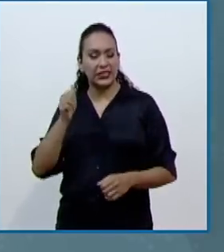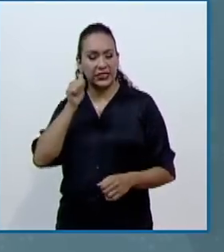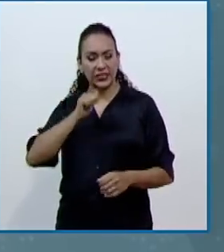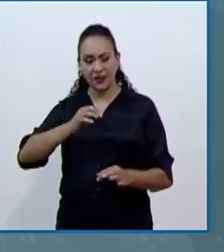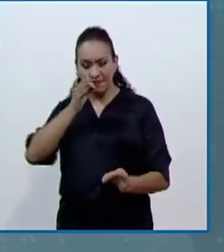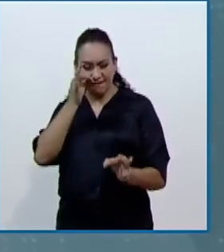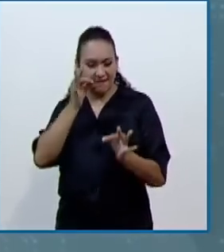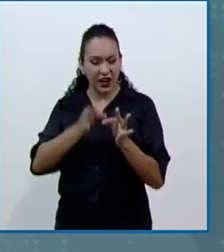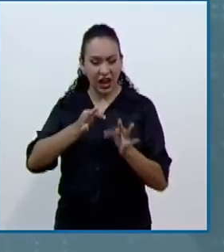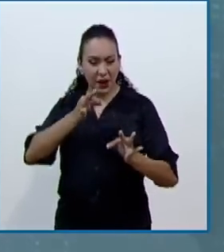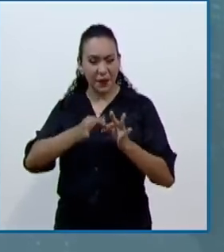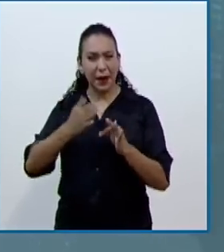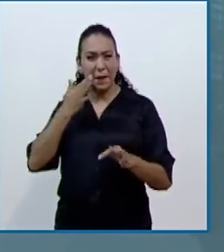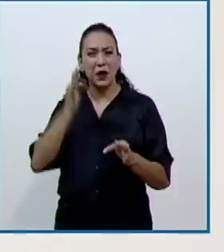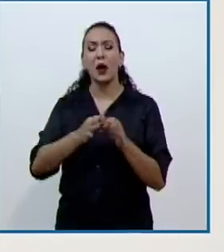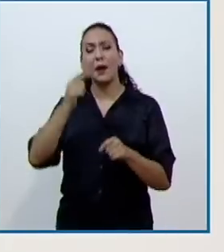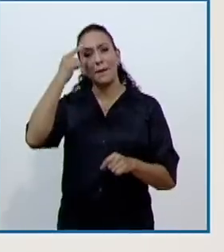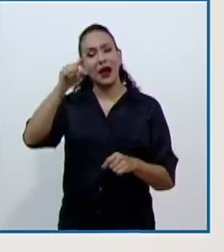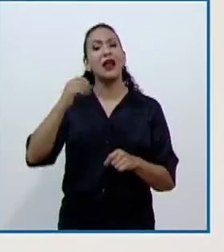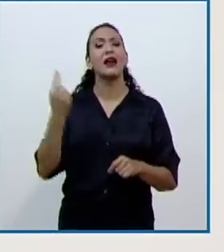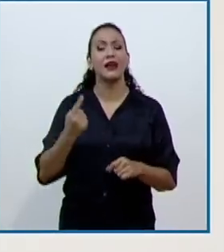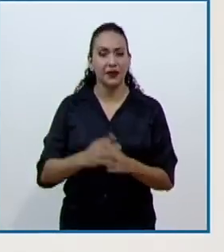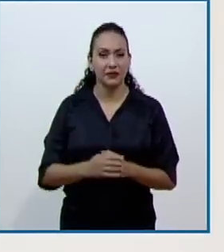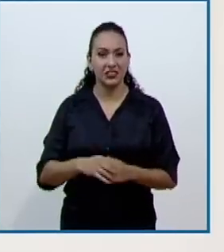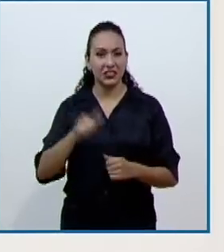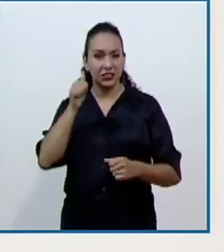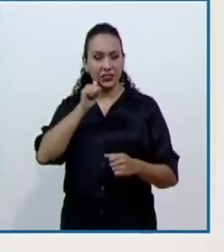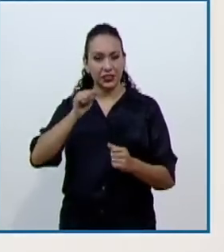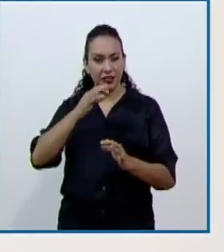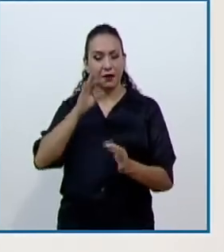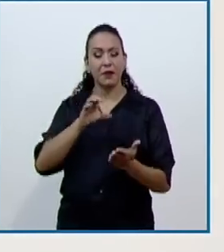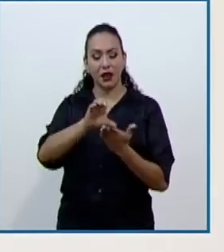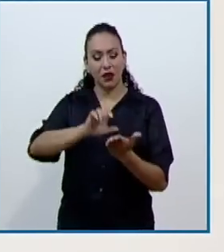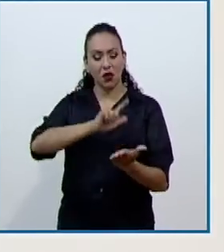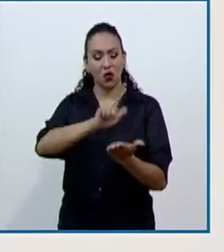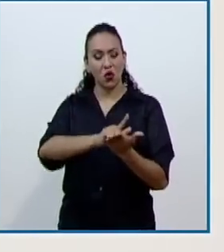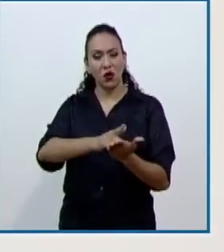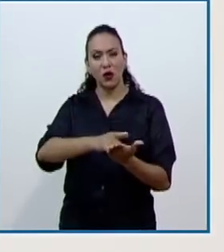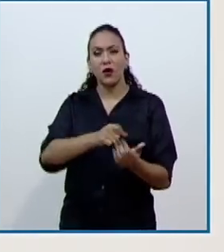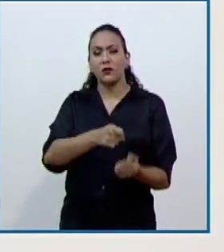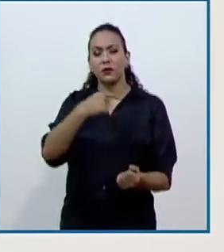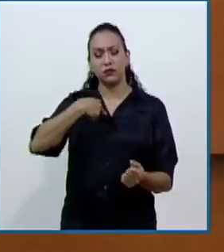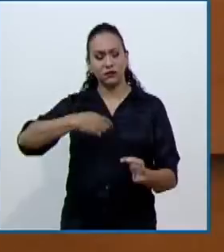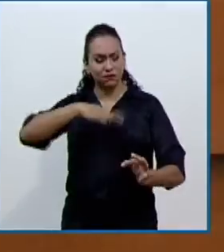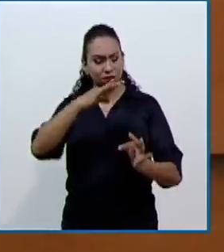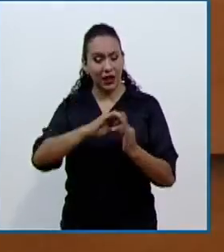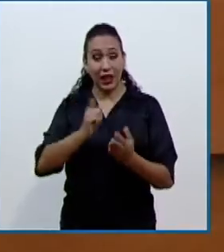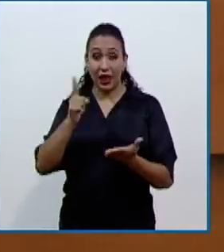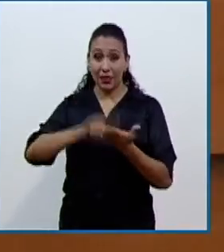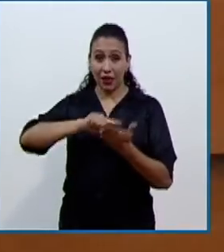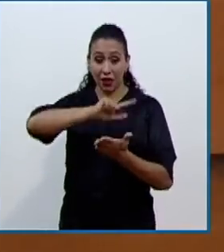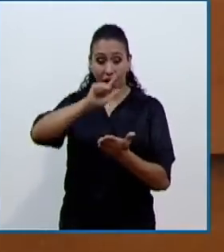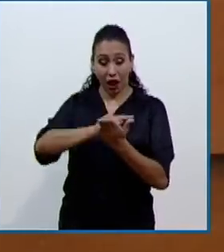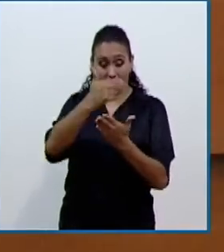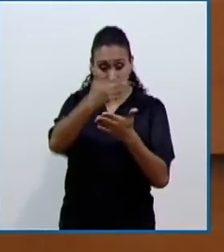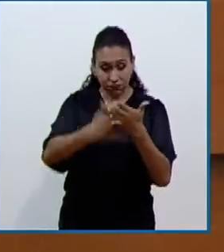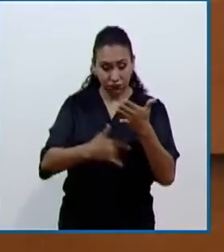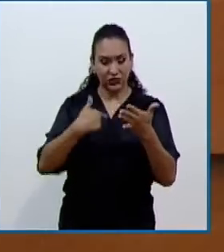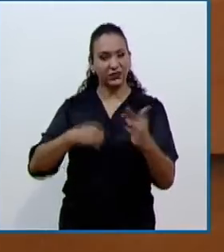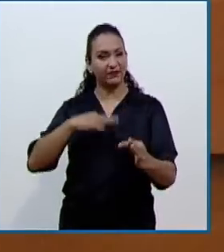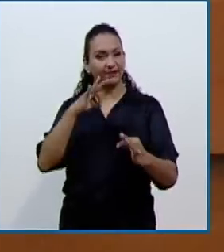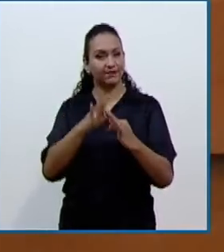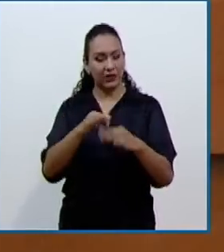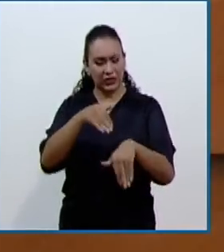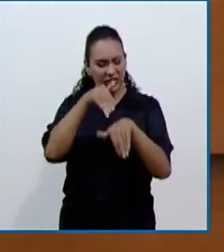el cargo y guardar y hacer guardar la Constitución Política de los Estados Unidos Mexicanos y las leyes que de ella emanen, mirando en